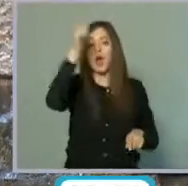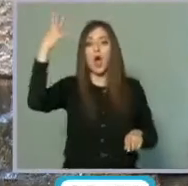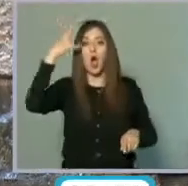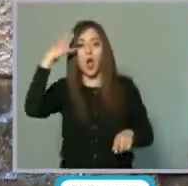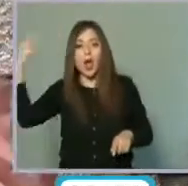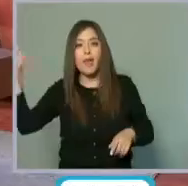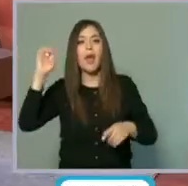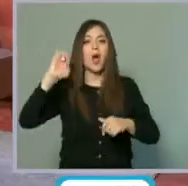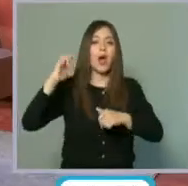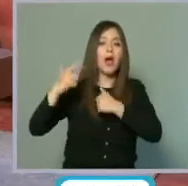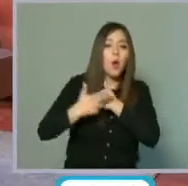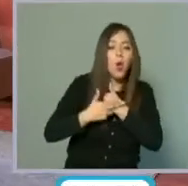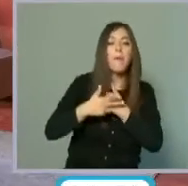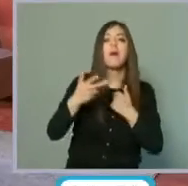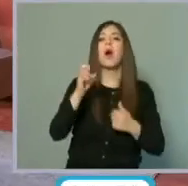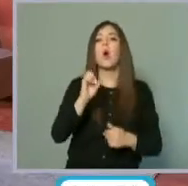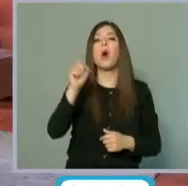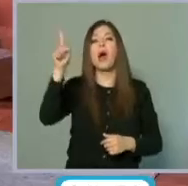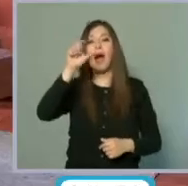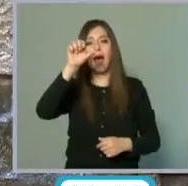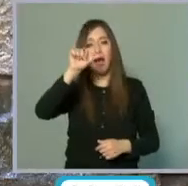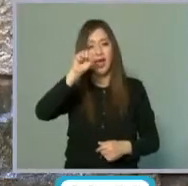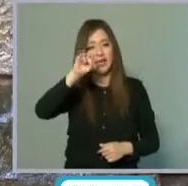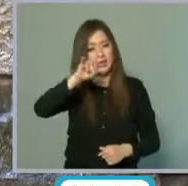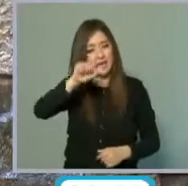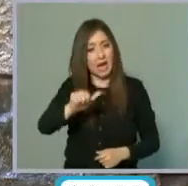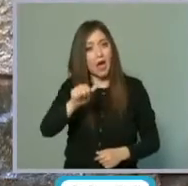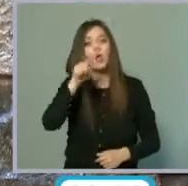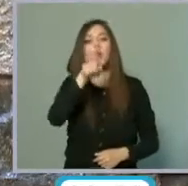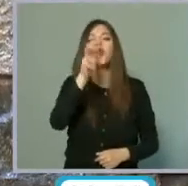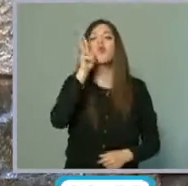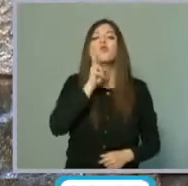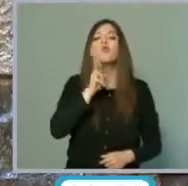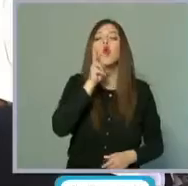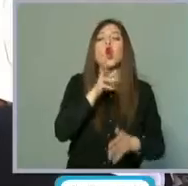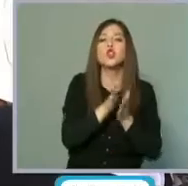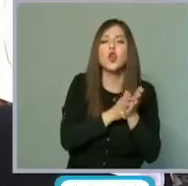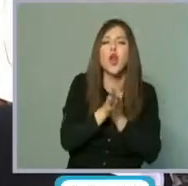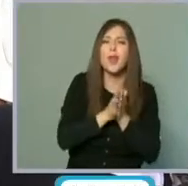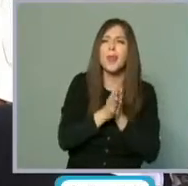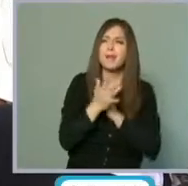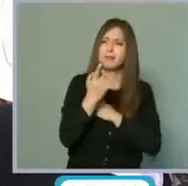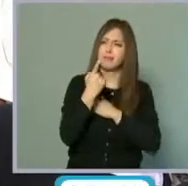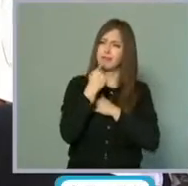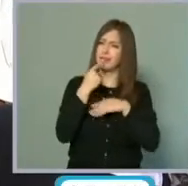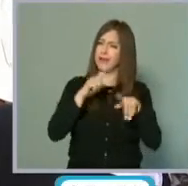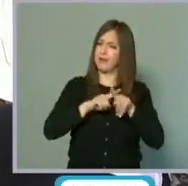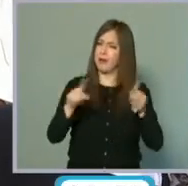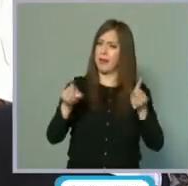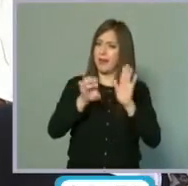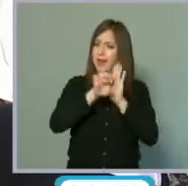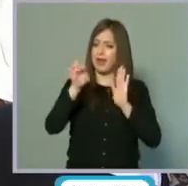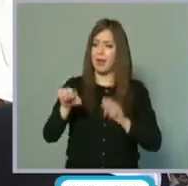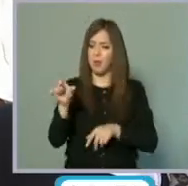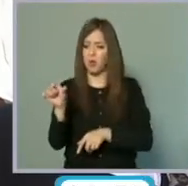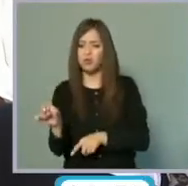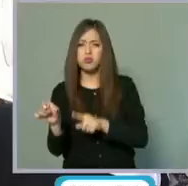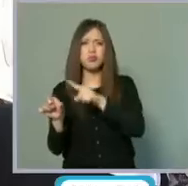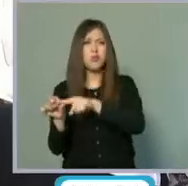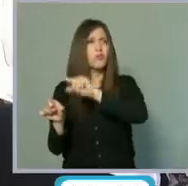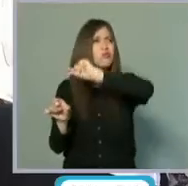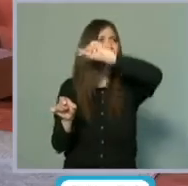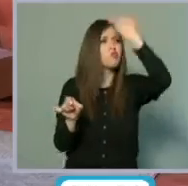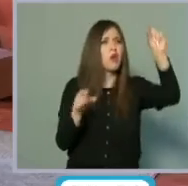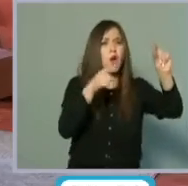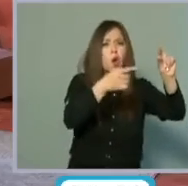vas a Europa, si te vas incluso a Asia, puedes probar chocolates que saben diferente aunque sea el mismo grano. No, desde luego. Bueno,